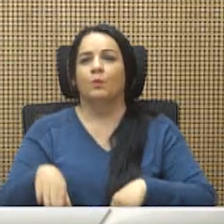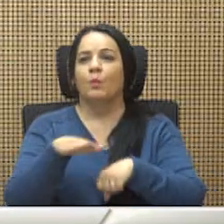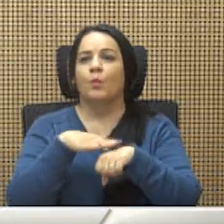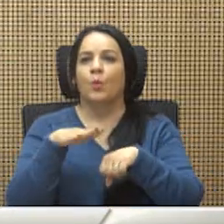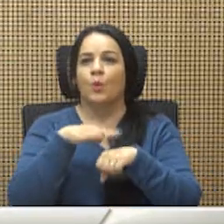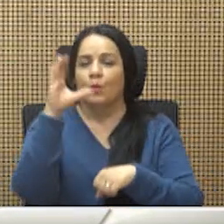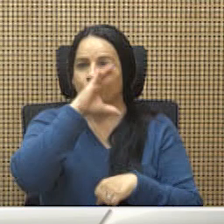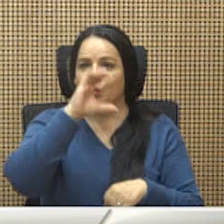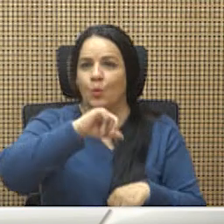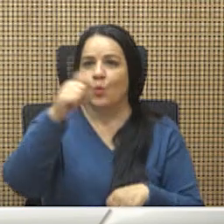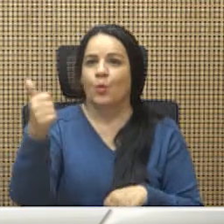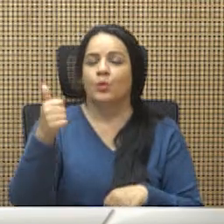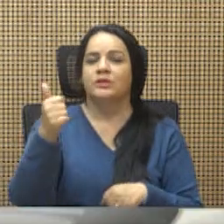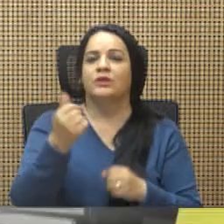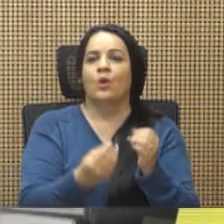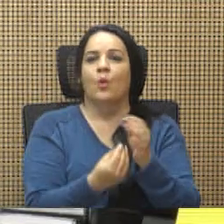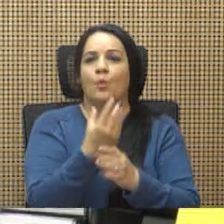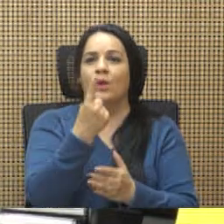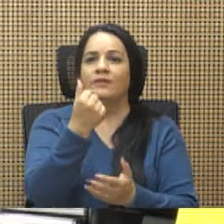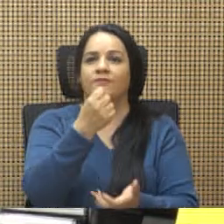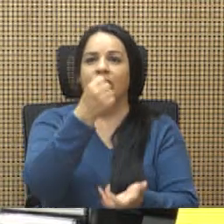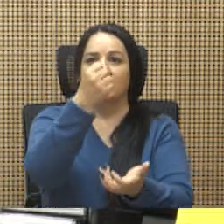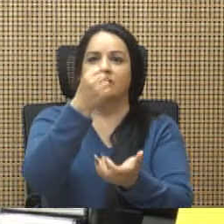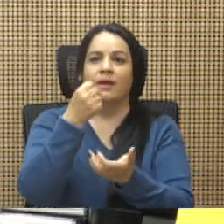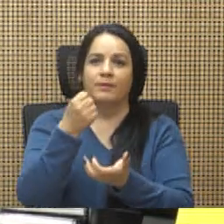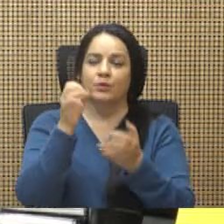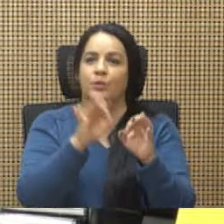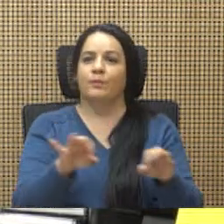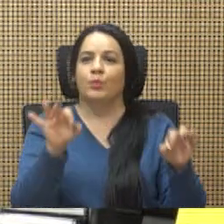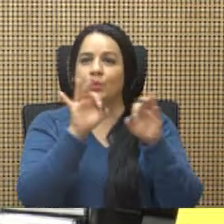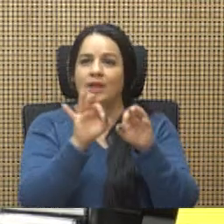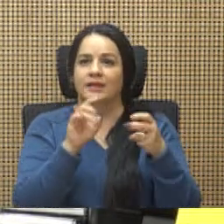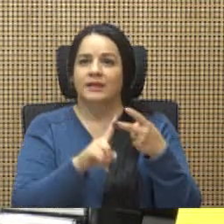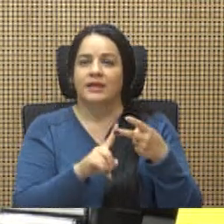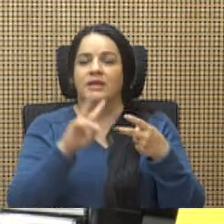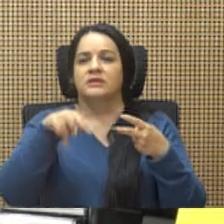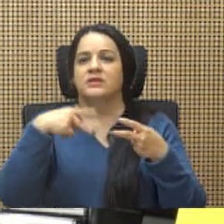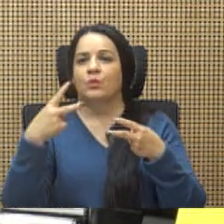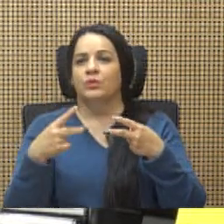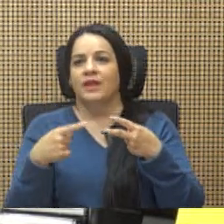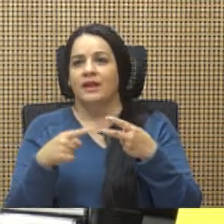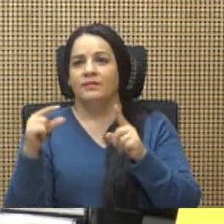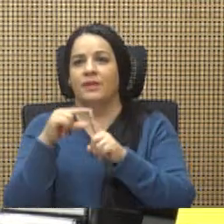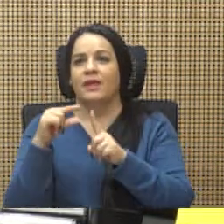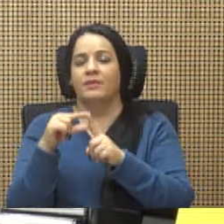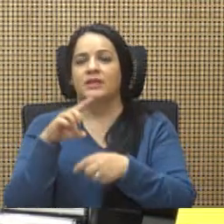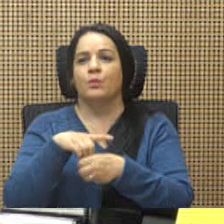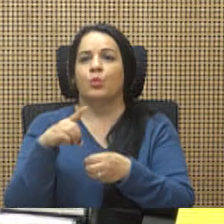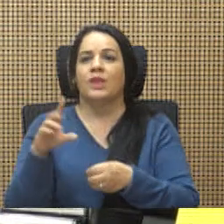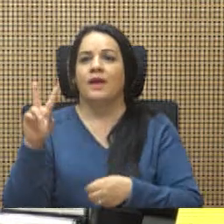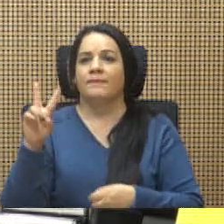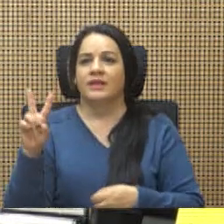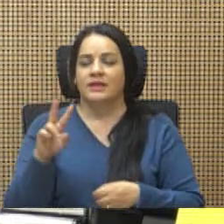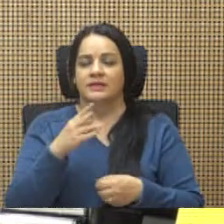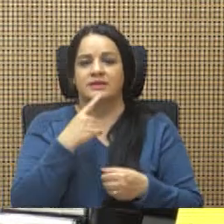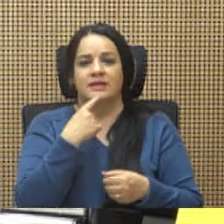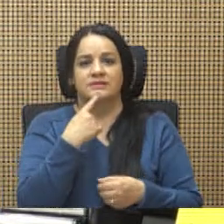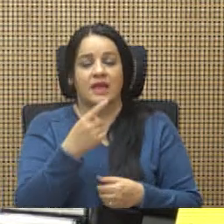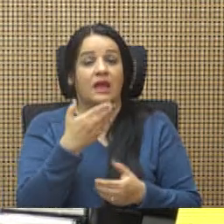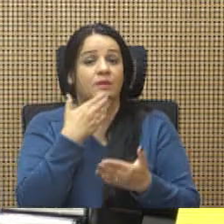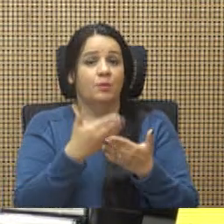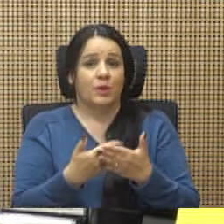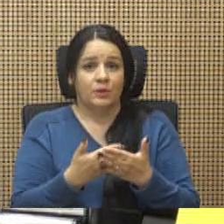anteriormente otras fuentes de financiamiento que es sumamente importante segundo secundar las palabras de la diputada vindas Cuando decía que si es bueno que tengan una